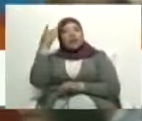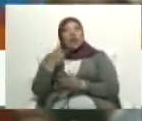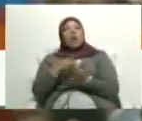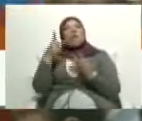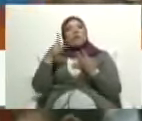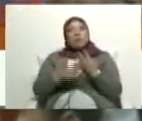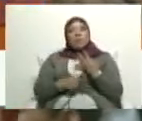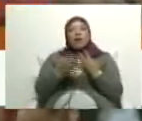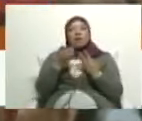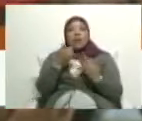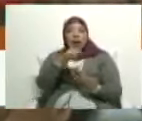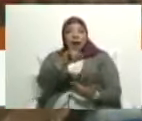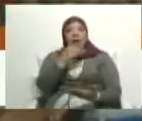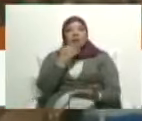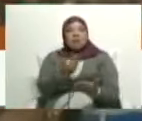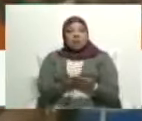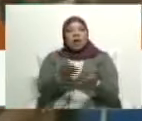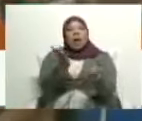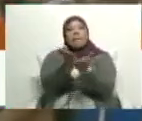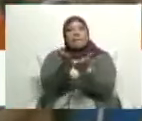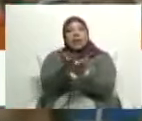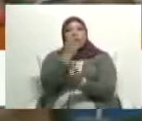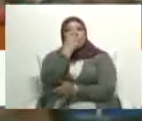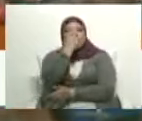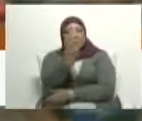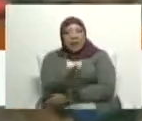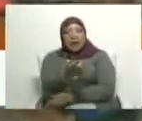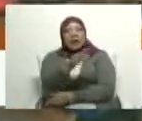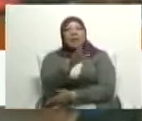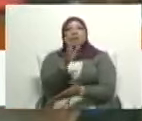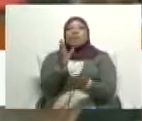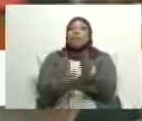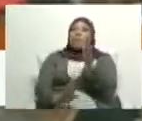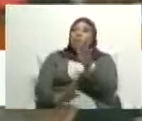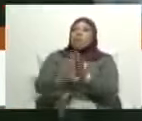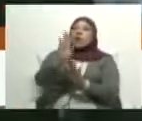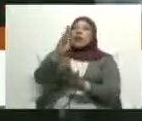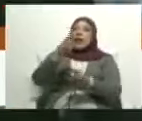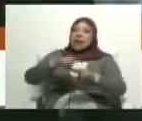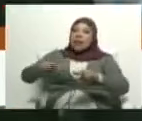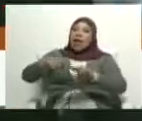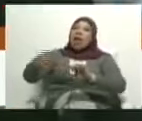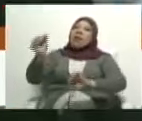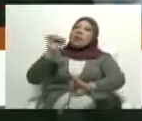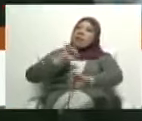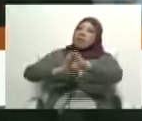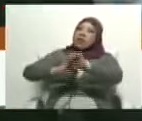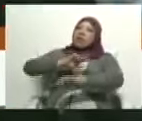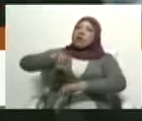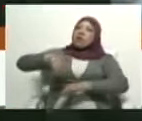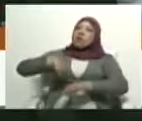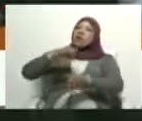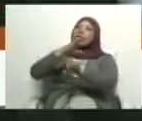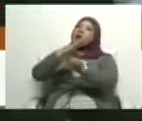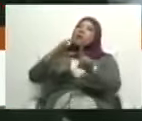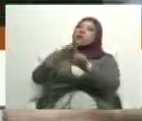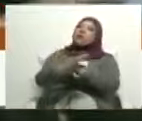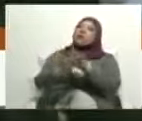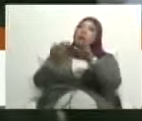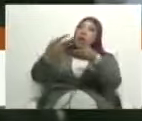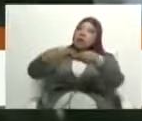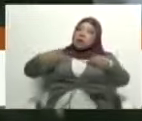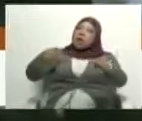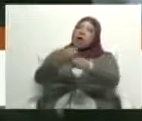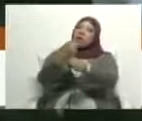propuesta correcta, ir a las escuelas, que es nuestro espacio primario para defender nuestra cultura, para sembrar